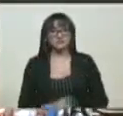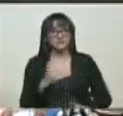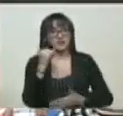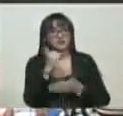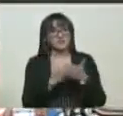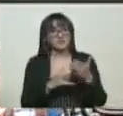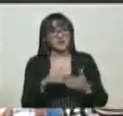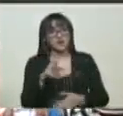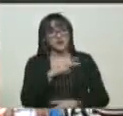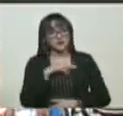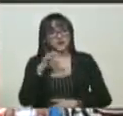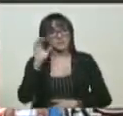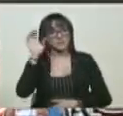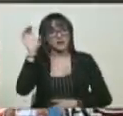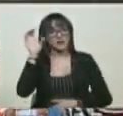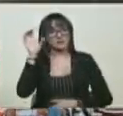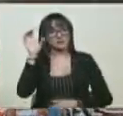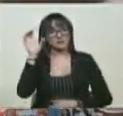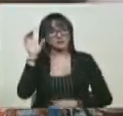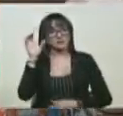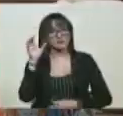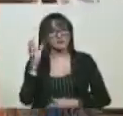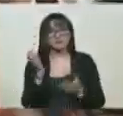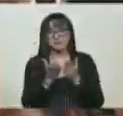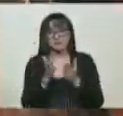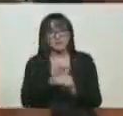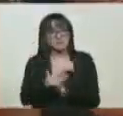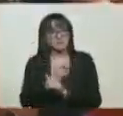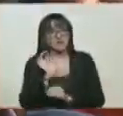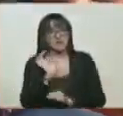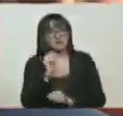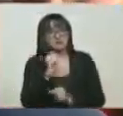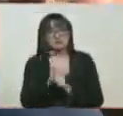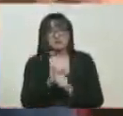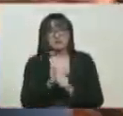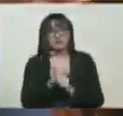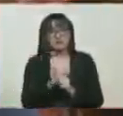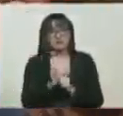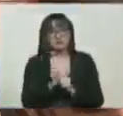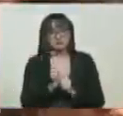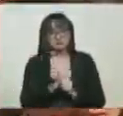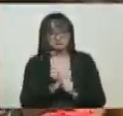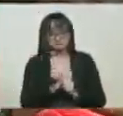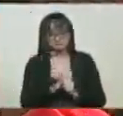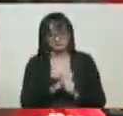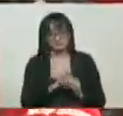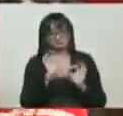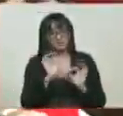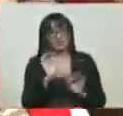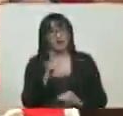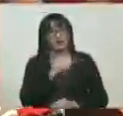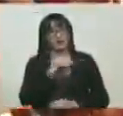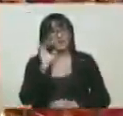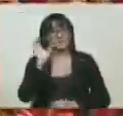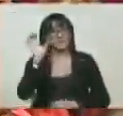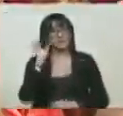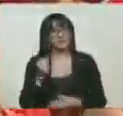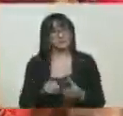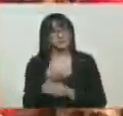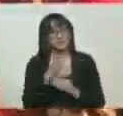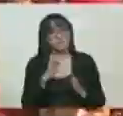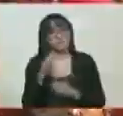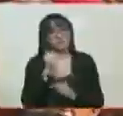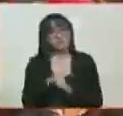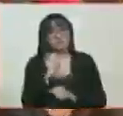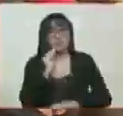inscribieron en el carnet de la patria y no estaban estudiando ni trabajando. Y fue con el carnet de la patria que creé el plan